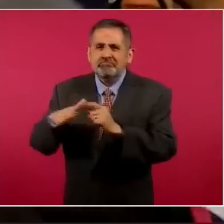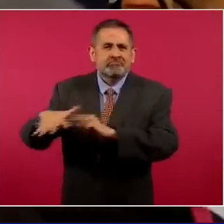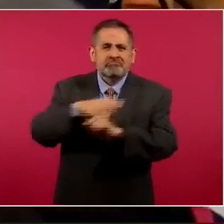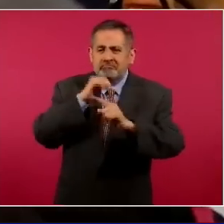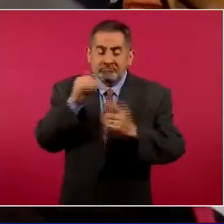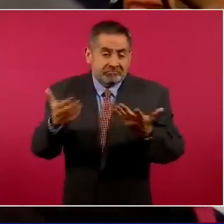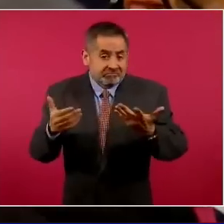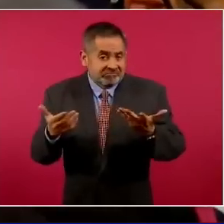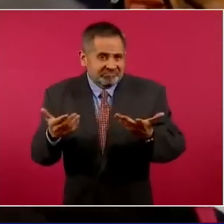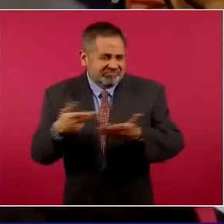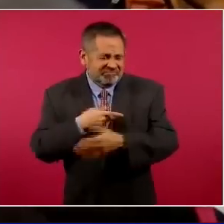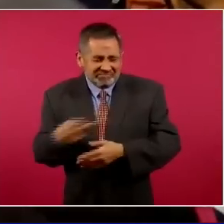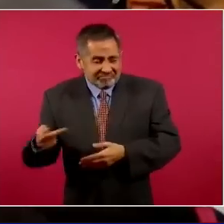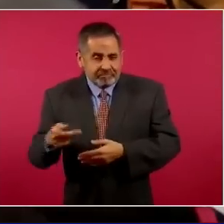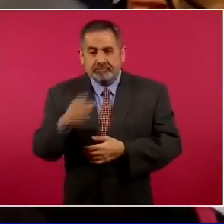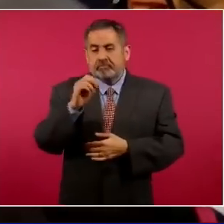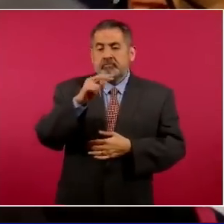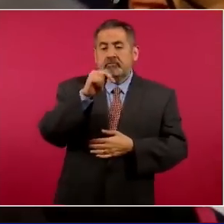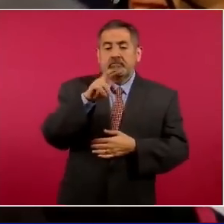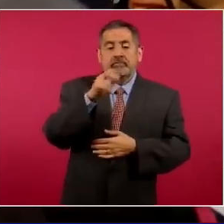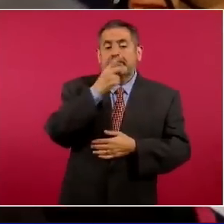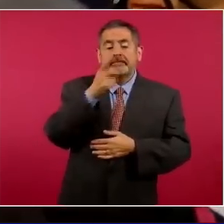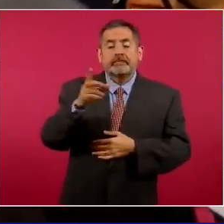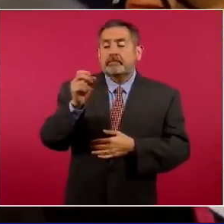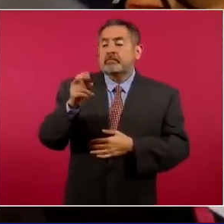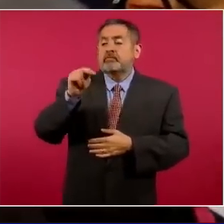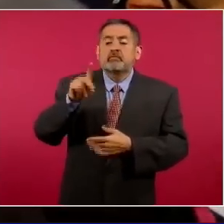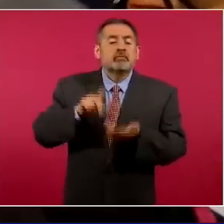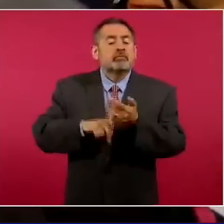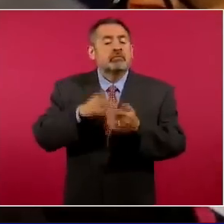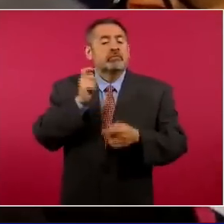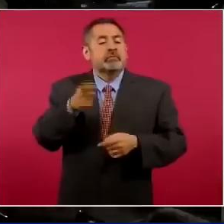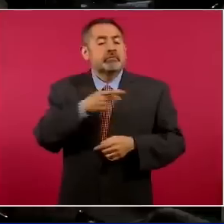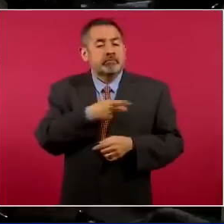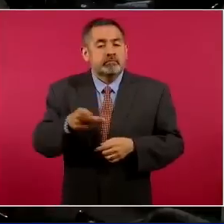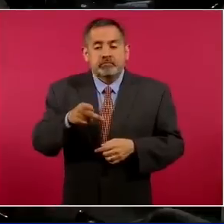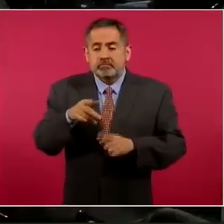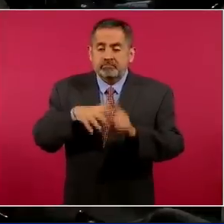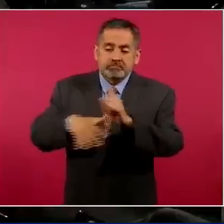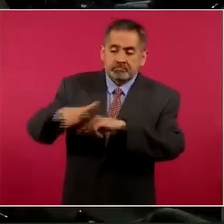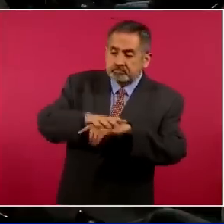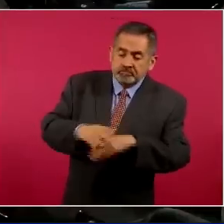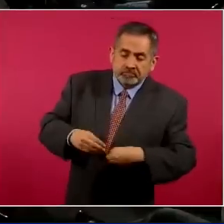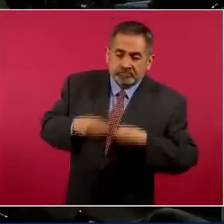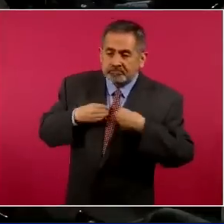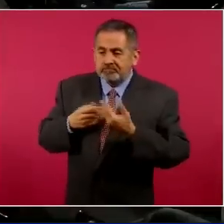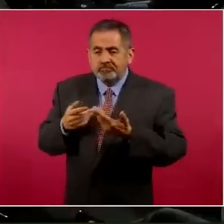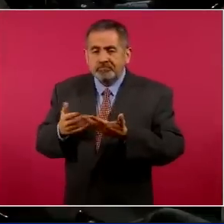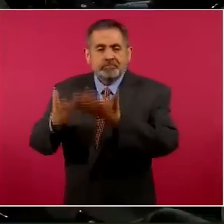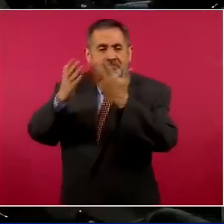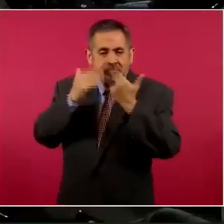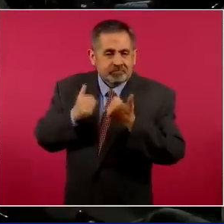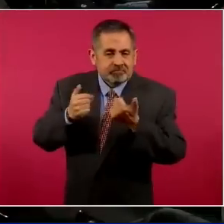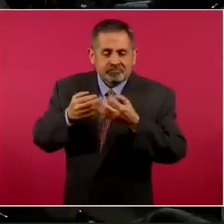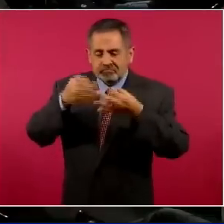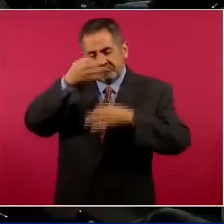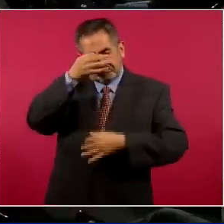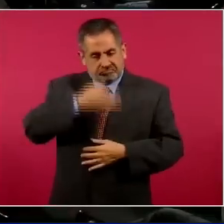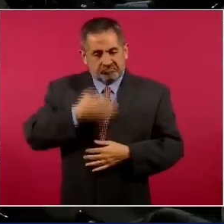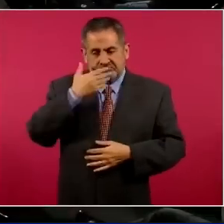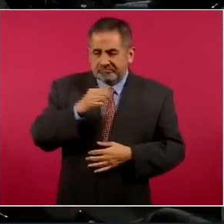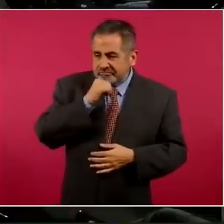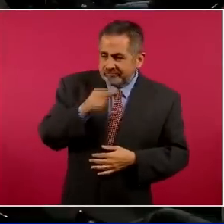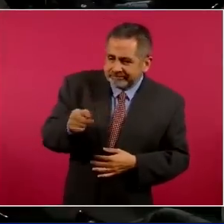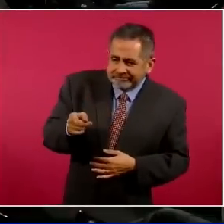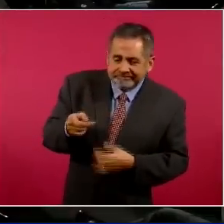Coneval destaca que la ONU define como pobreza aquellas condiciones de vida que vulneran la dignidad de las